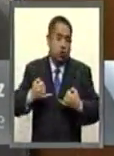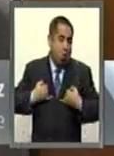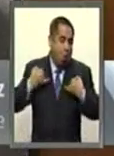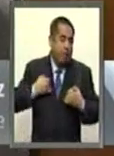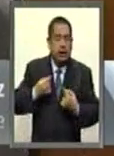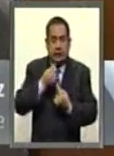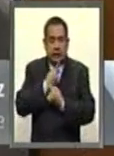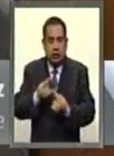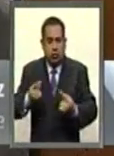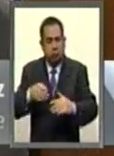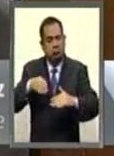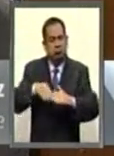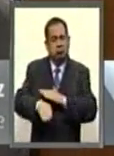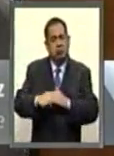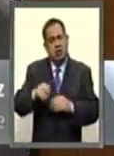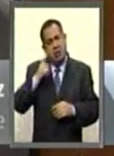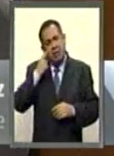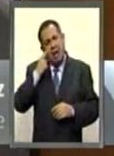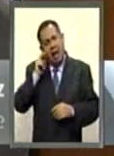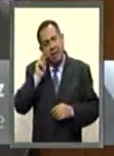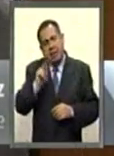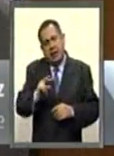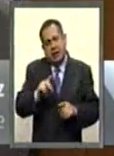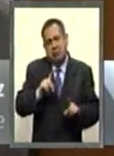niños, acceder a diversos